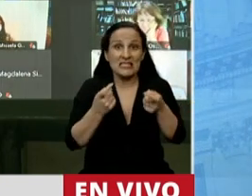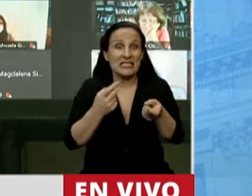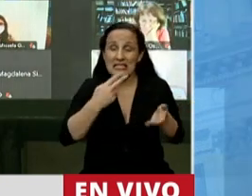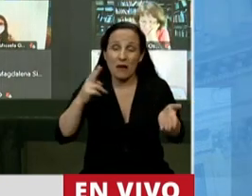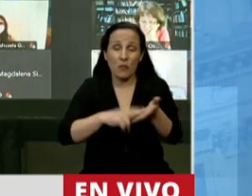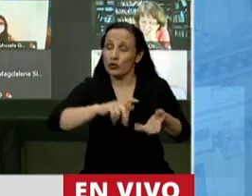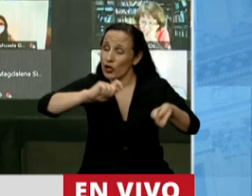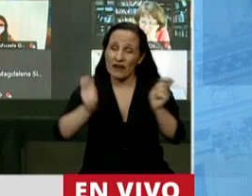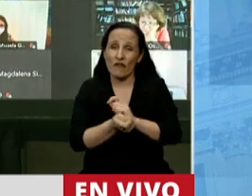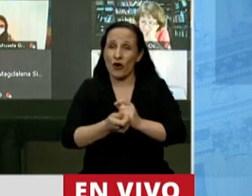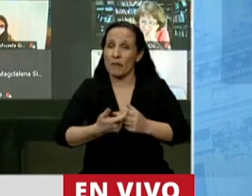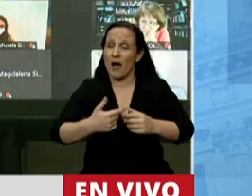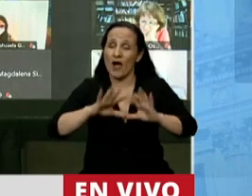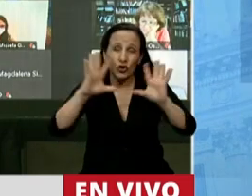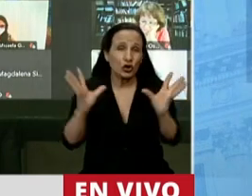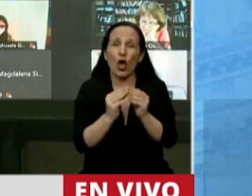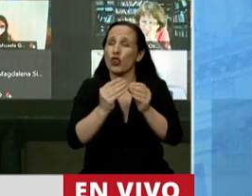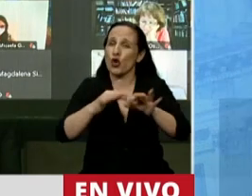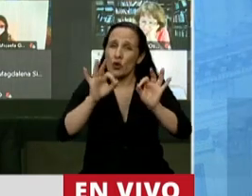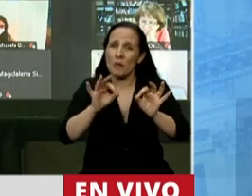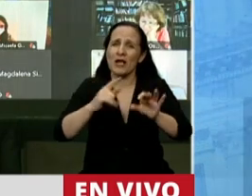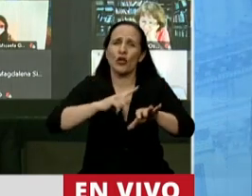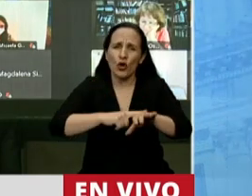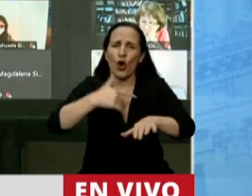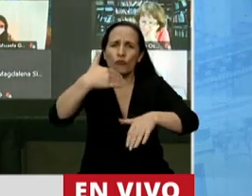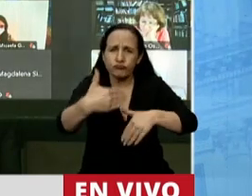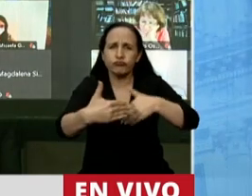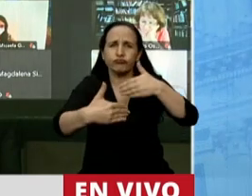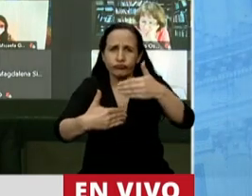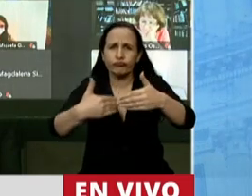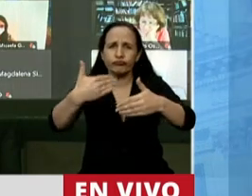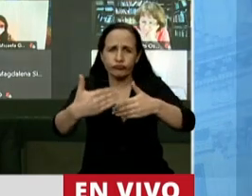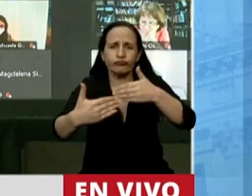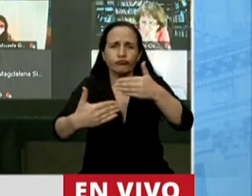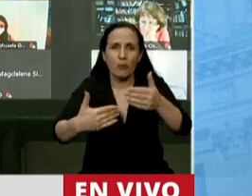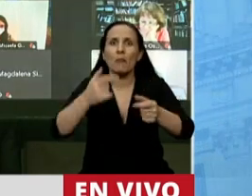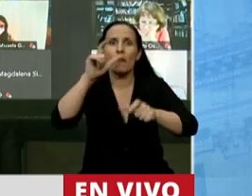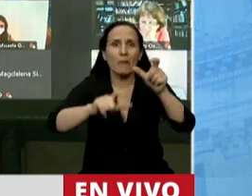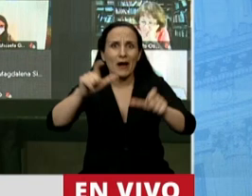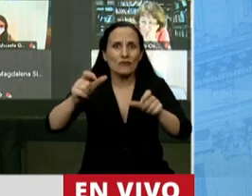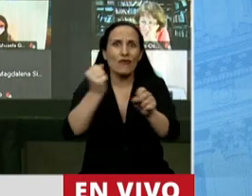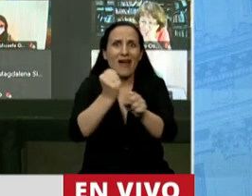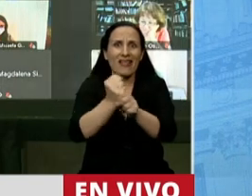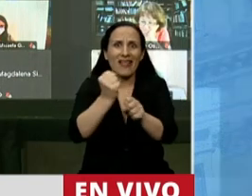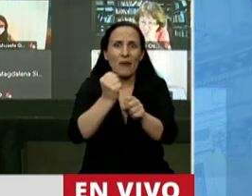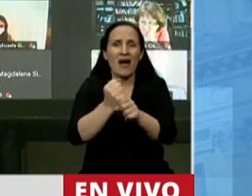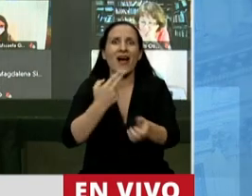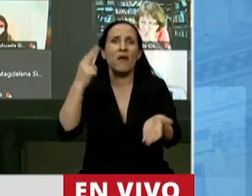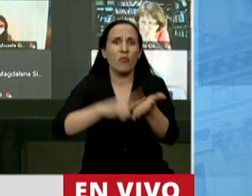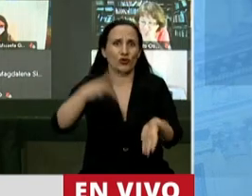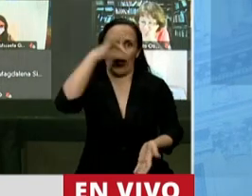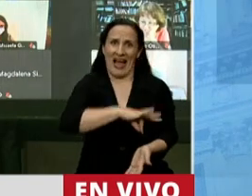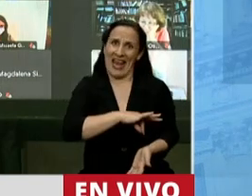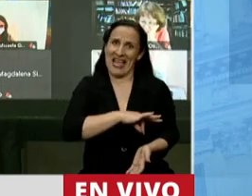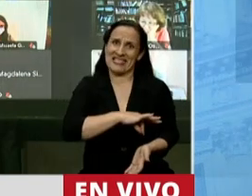tributaria integral, progresiva, donde los trabajadores y trabajadoras no paguen impuesto a las